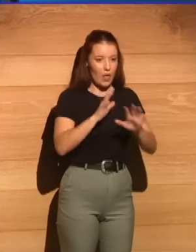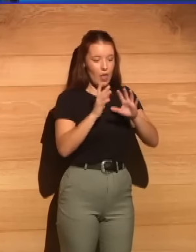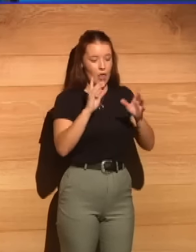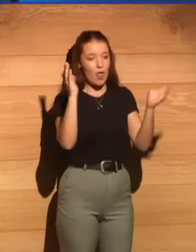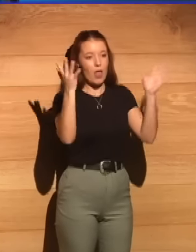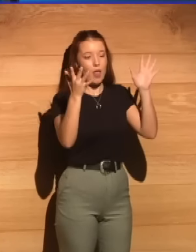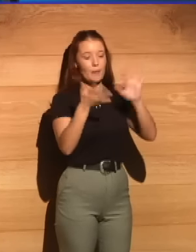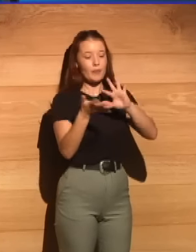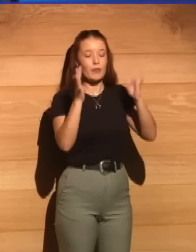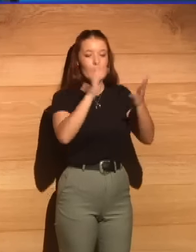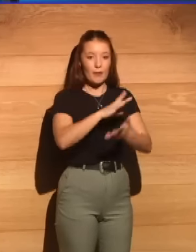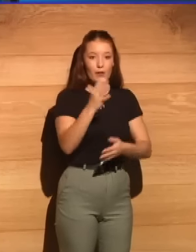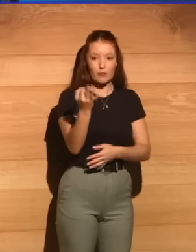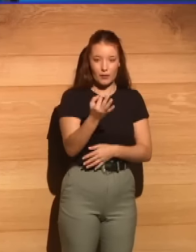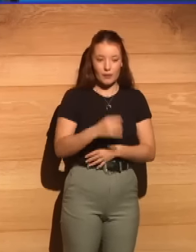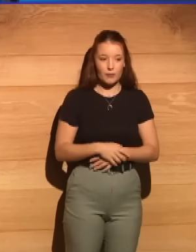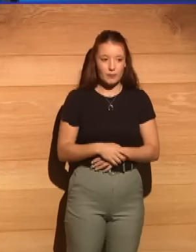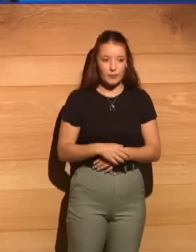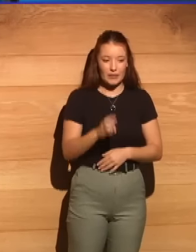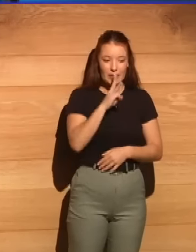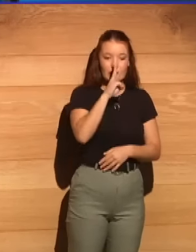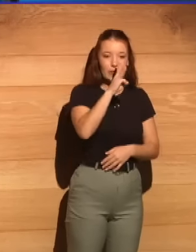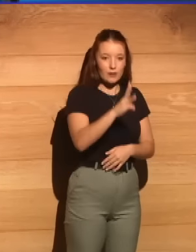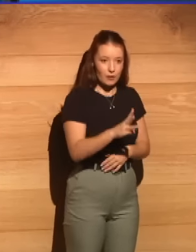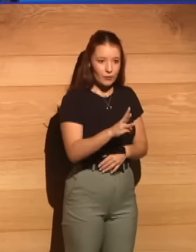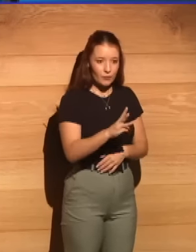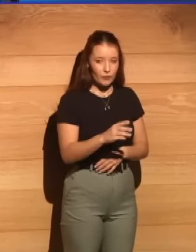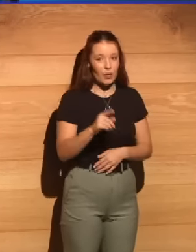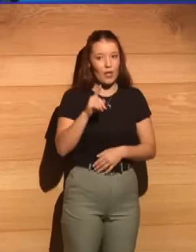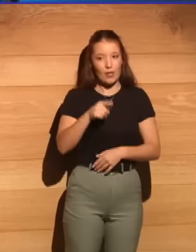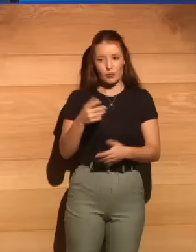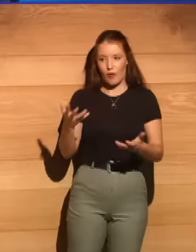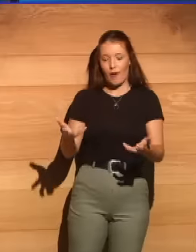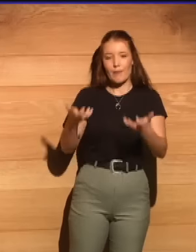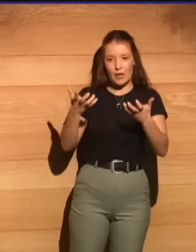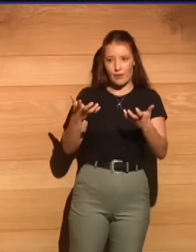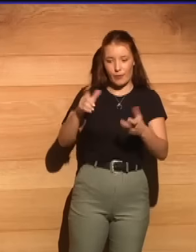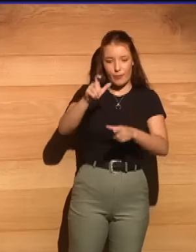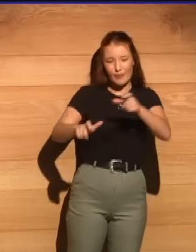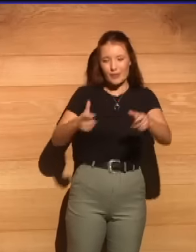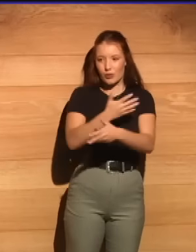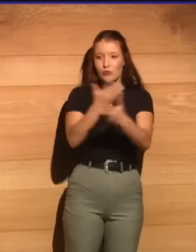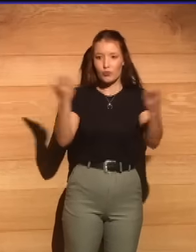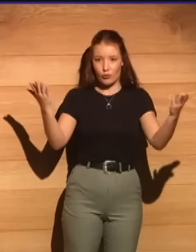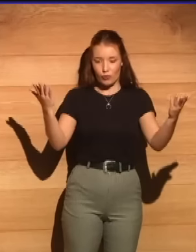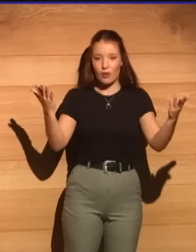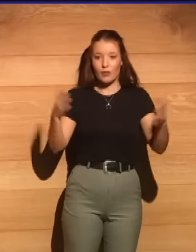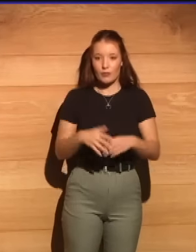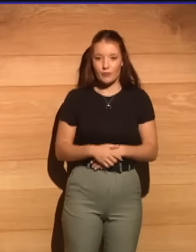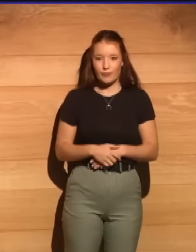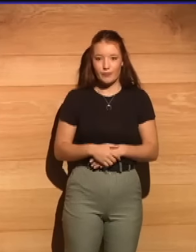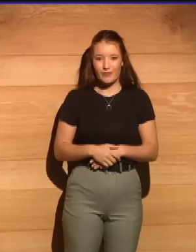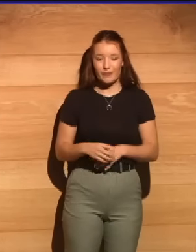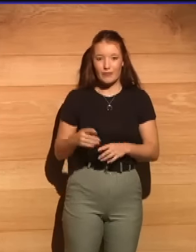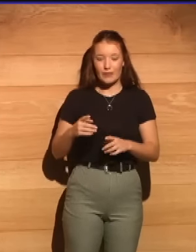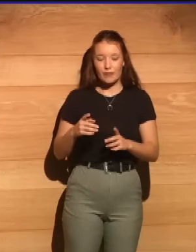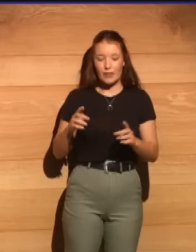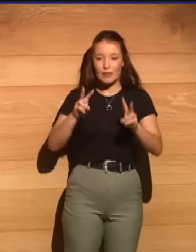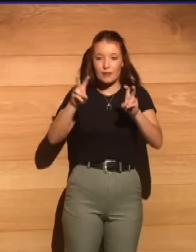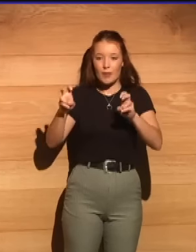redundar en beneficio de todos, si eso se consigue multiplicar ese impacto. Y para cerrar este capítulo de educación sí que